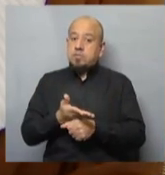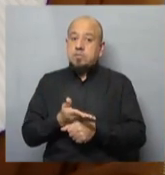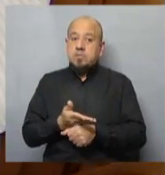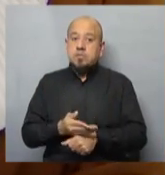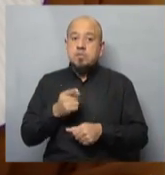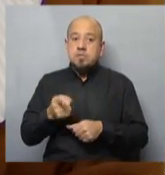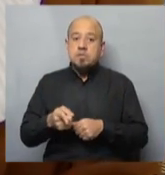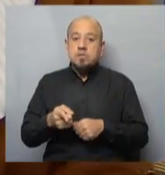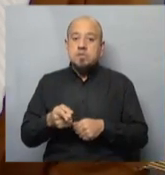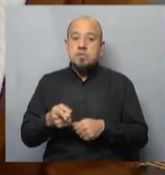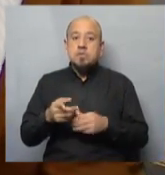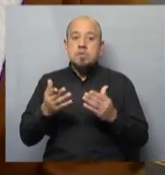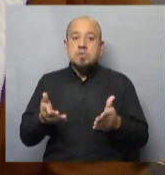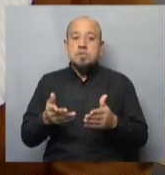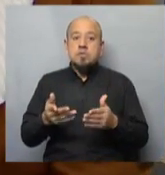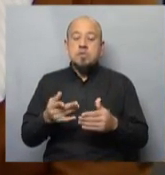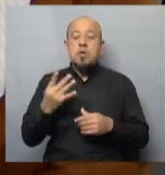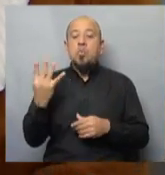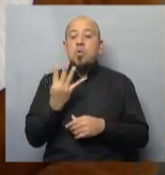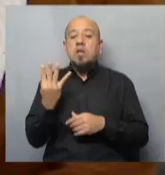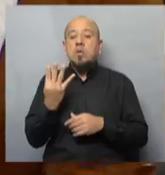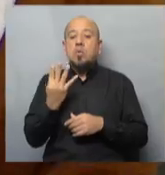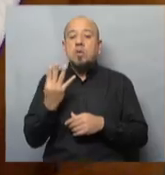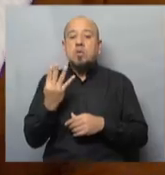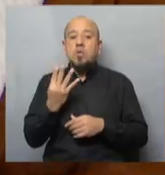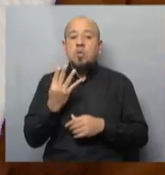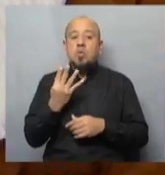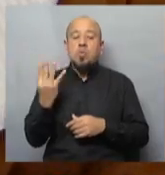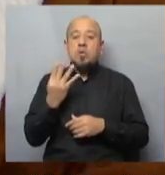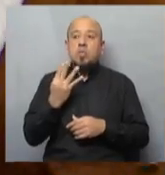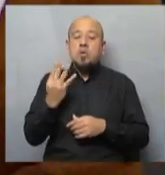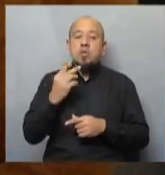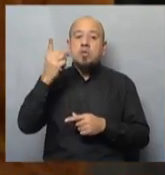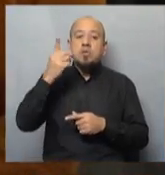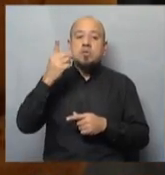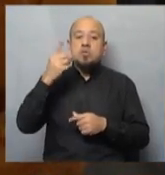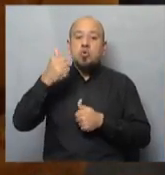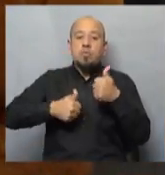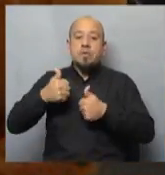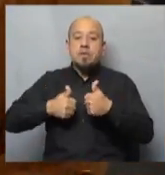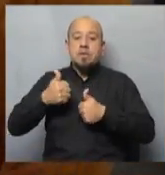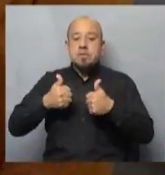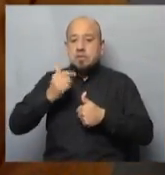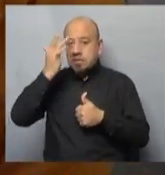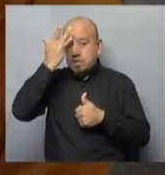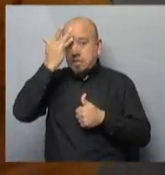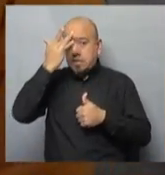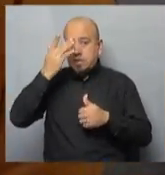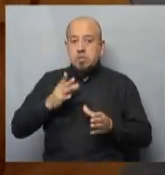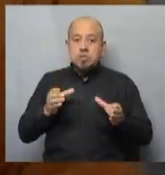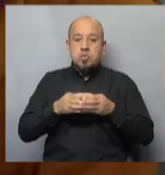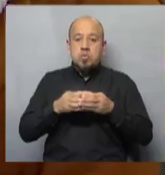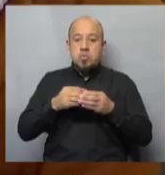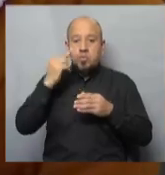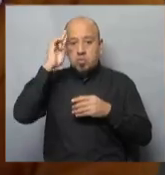con esto que ustedes señalaban, la 44 Olimpiada de Ajedrez que se está desarrollando en la India. El equipo uruguayo y su